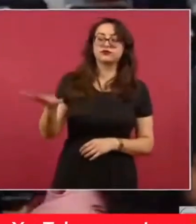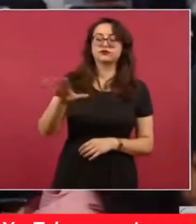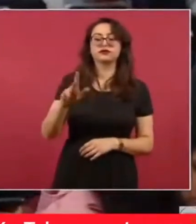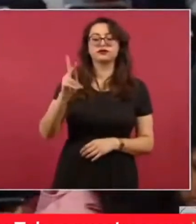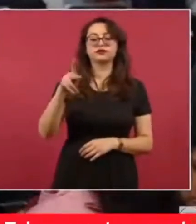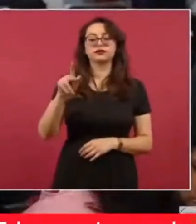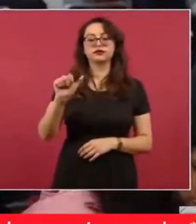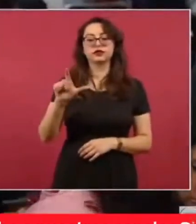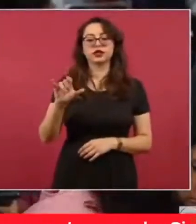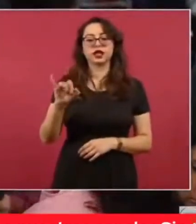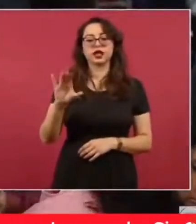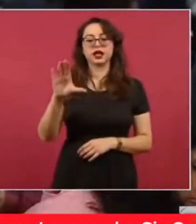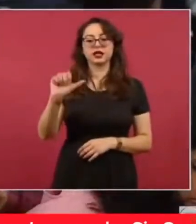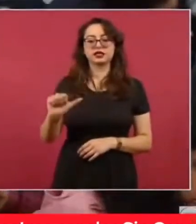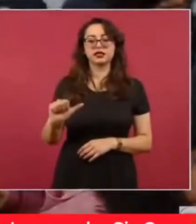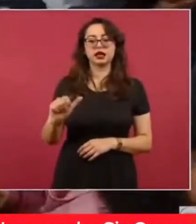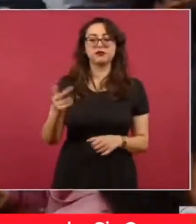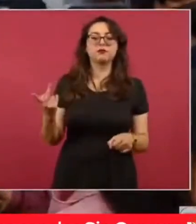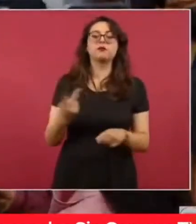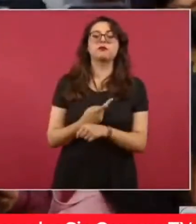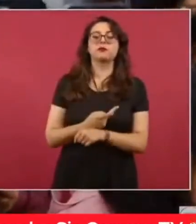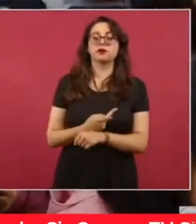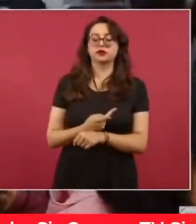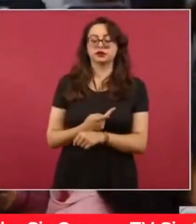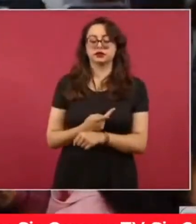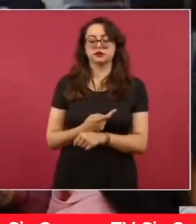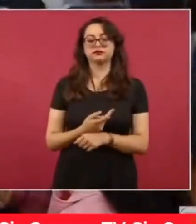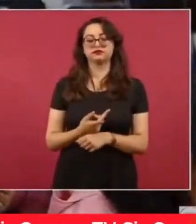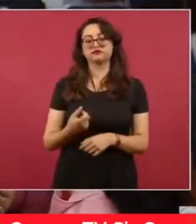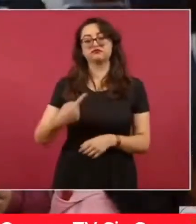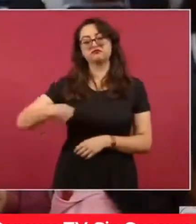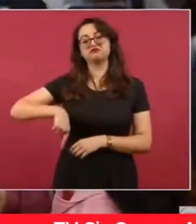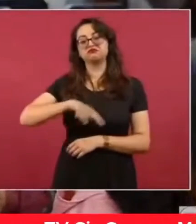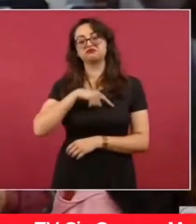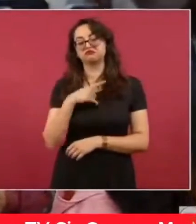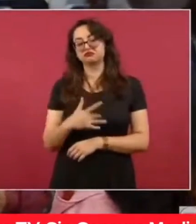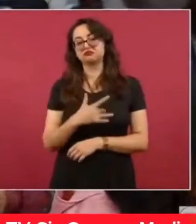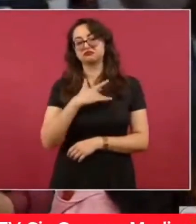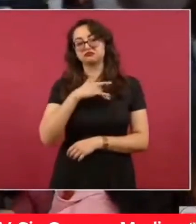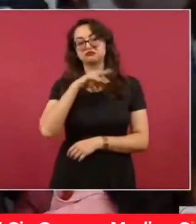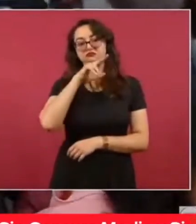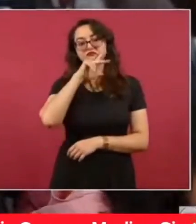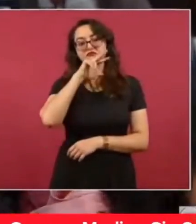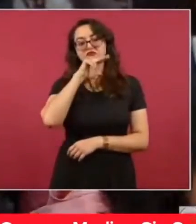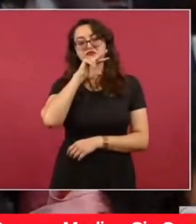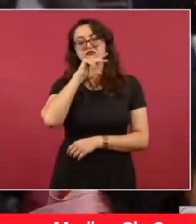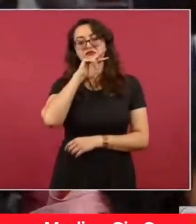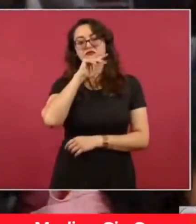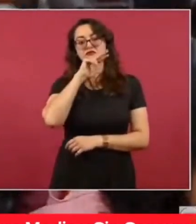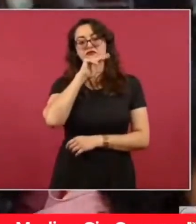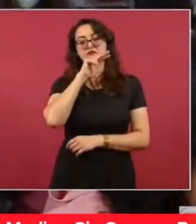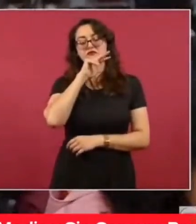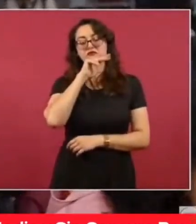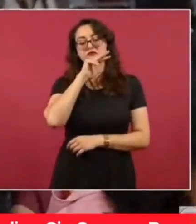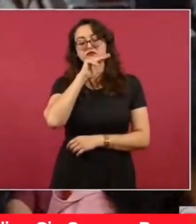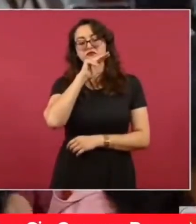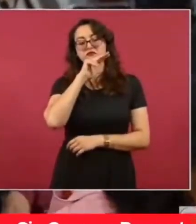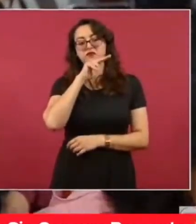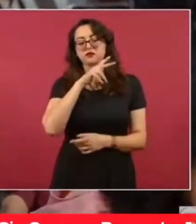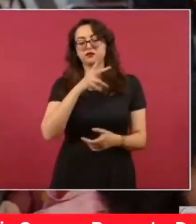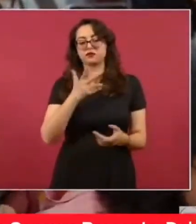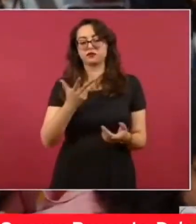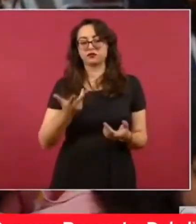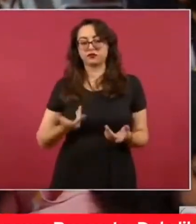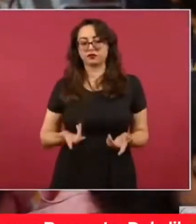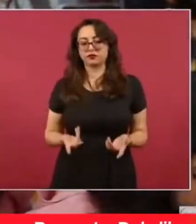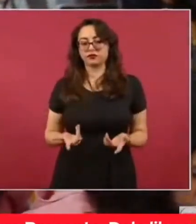en Playa del Carmen hay una preocupación seria de de lo que está sucediendo en con ellos ahorita